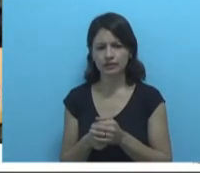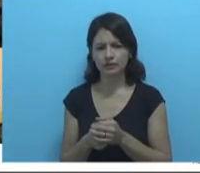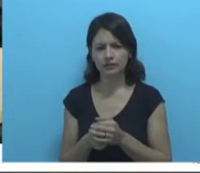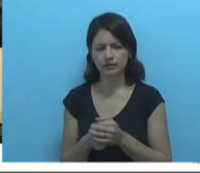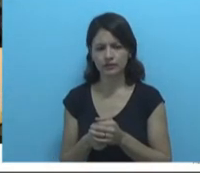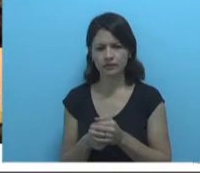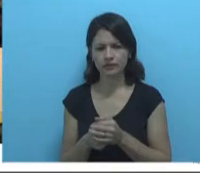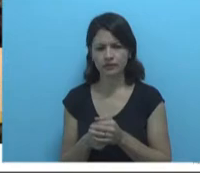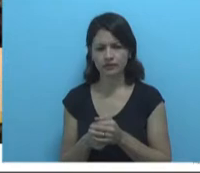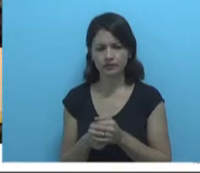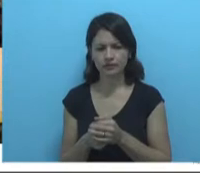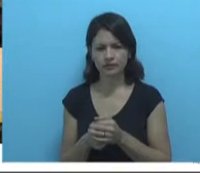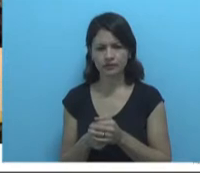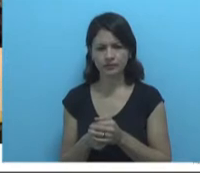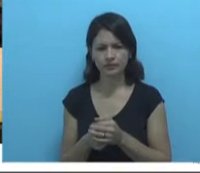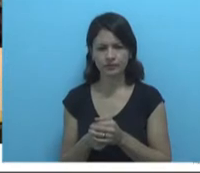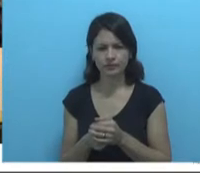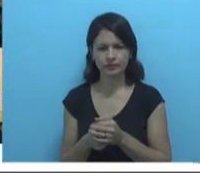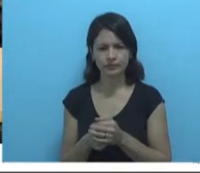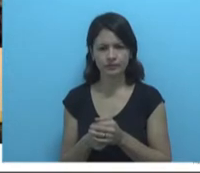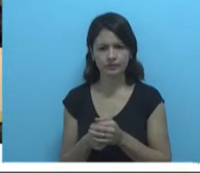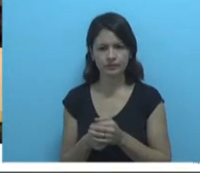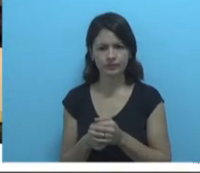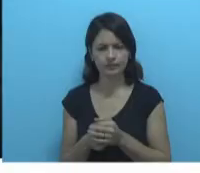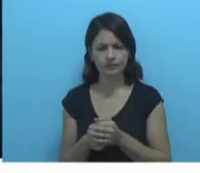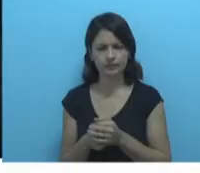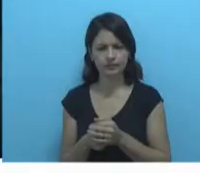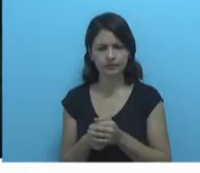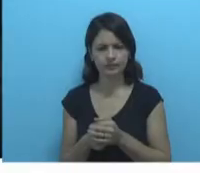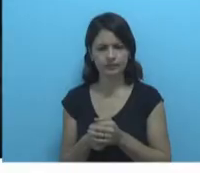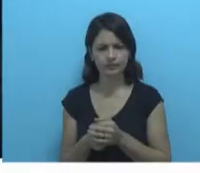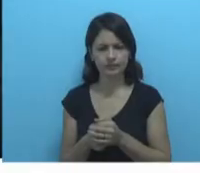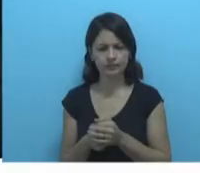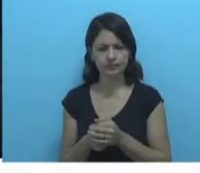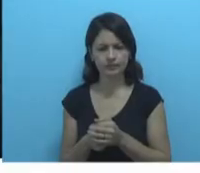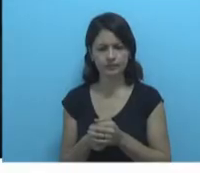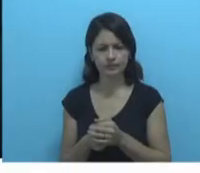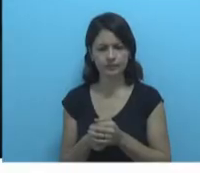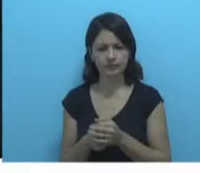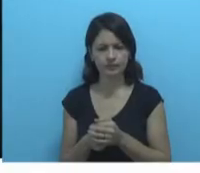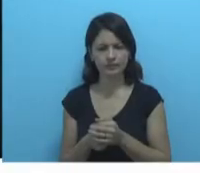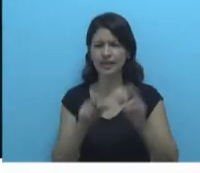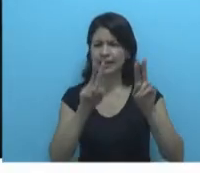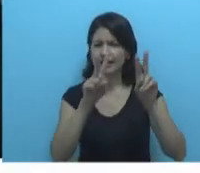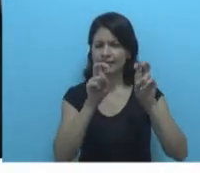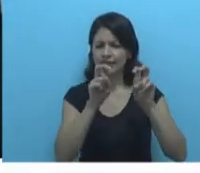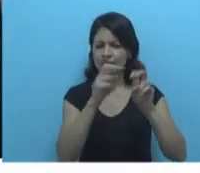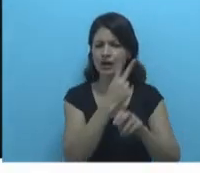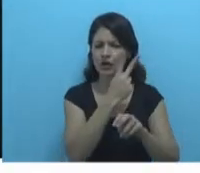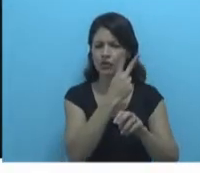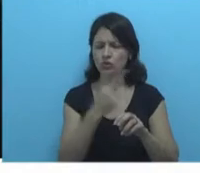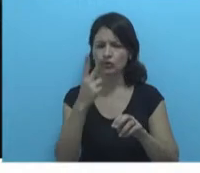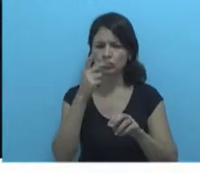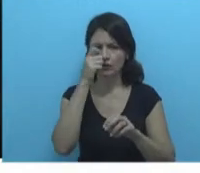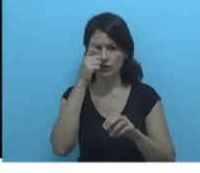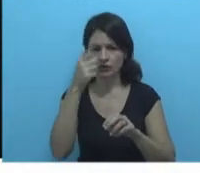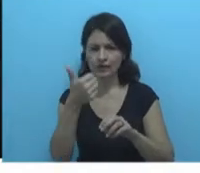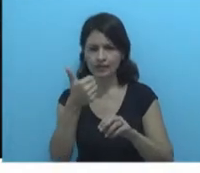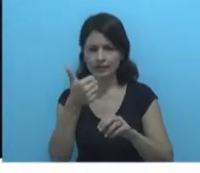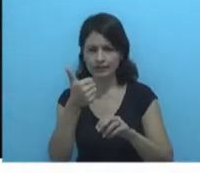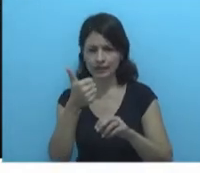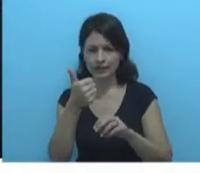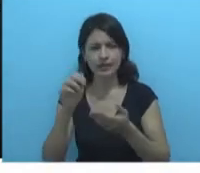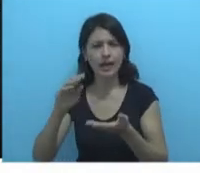estamos aprendiendo a hacer las sesiones totalmente virtuales. El asunto entrado 226 del